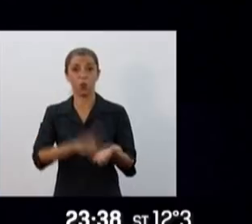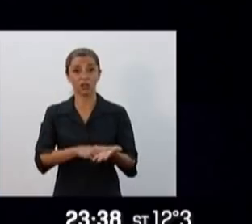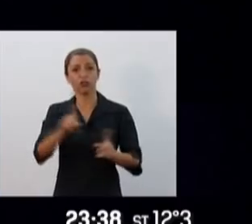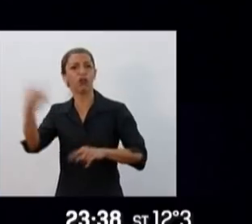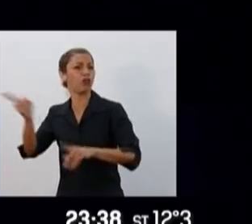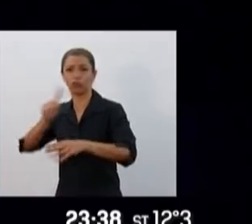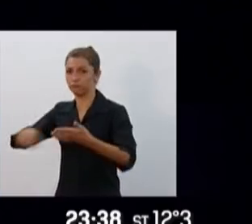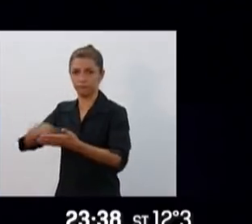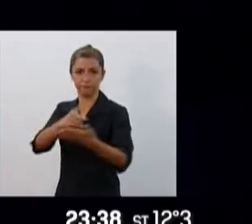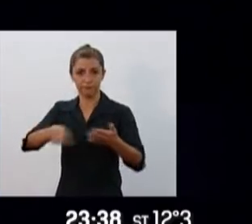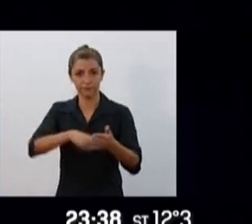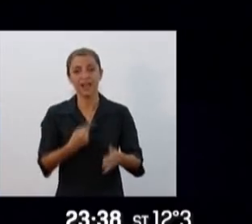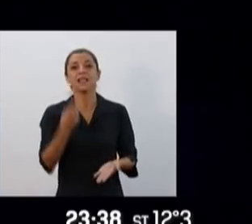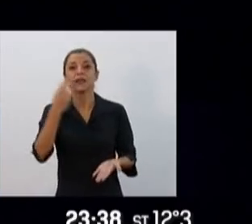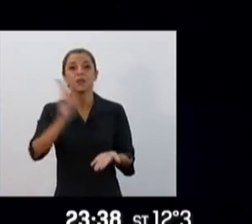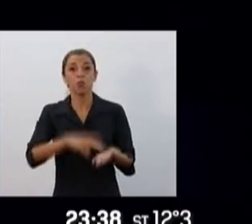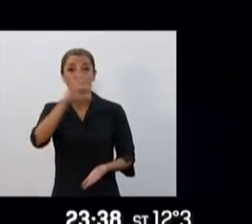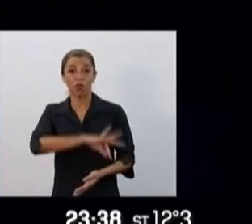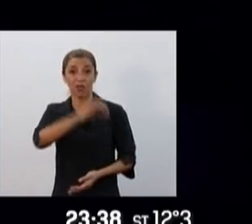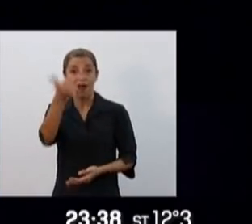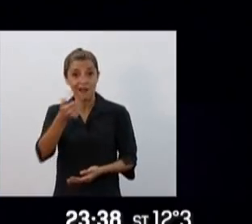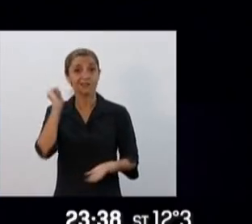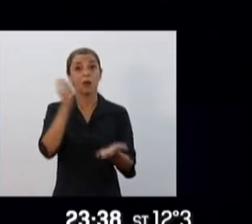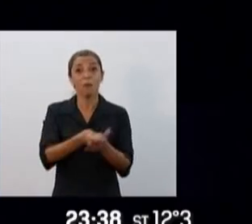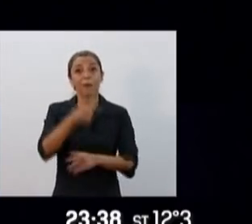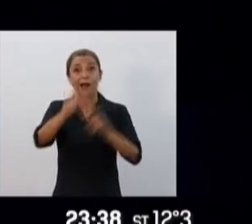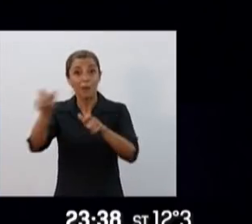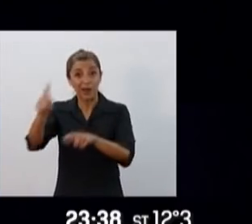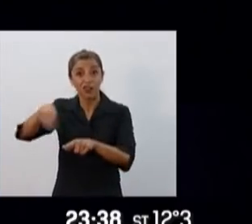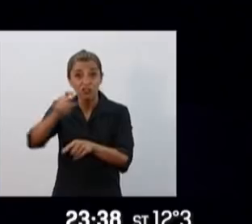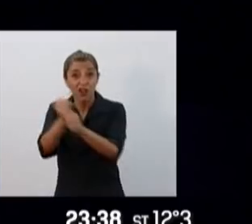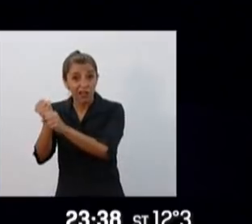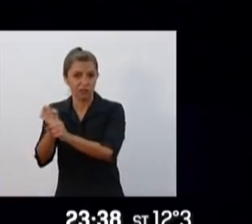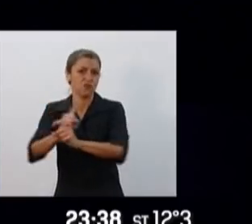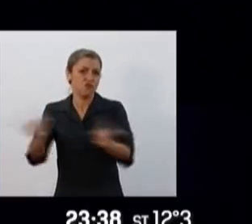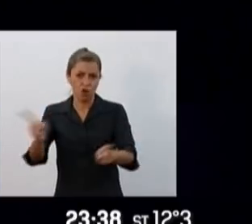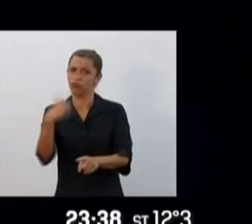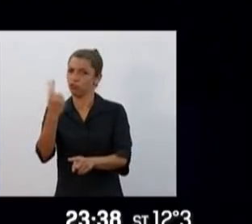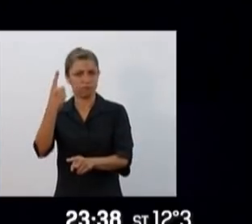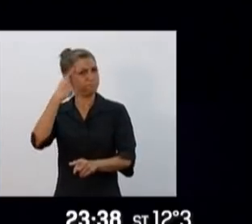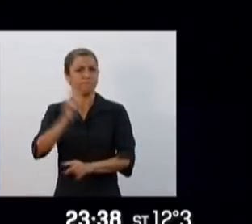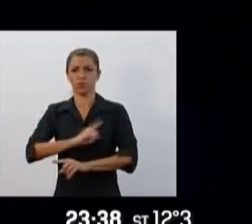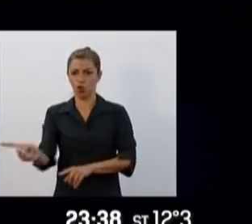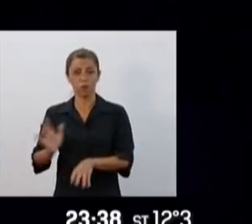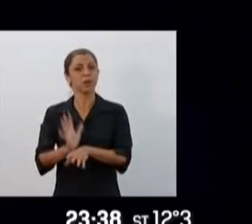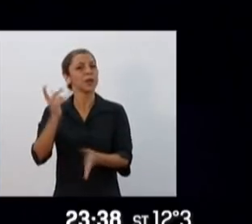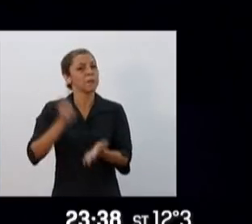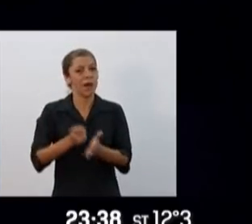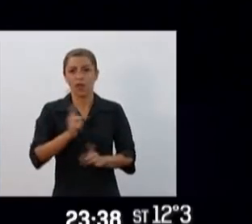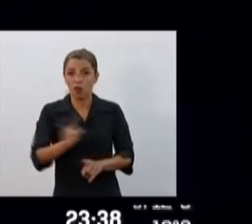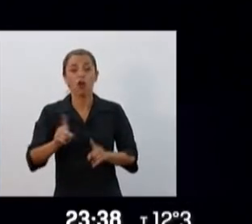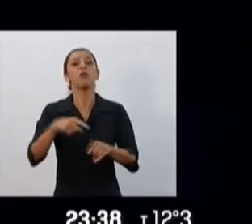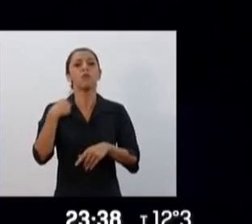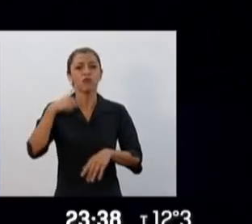Impuestos a las ganancias no deben ser pagados por el personal asalariado. Vamos a seguir en la baja de los